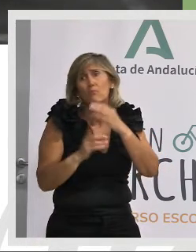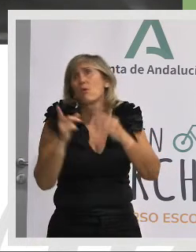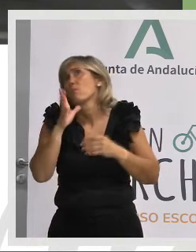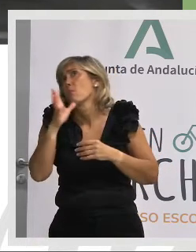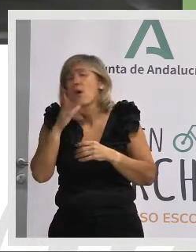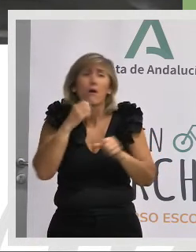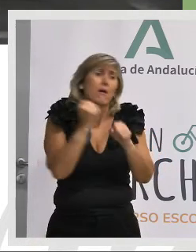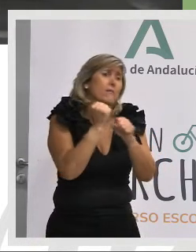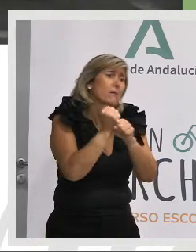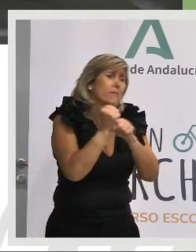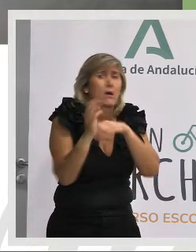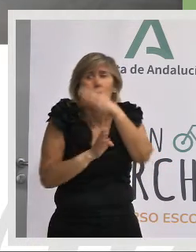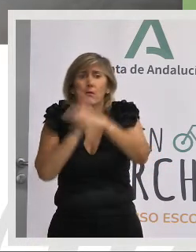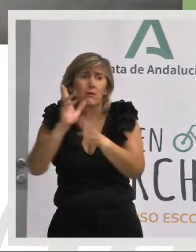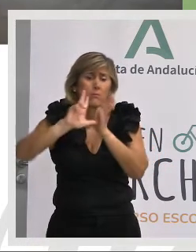trabajo.